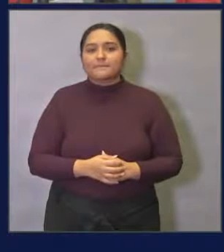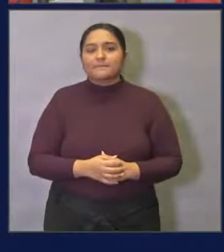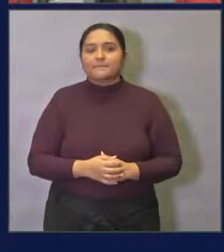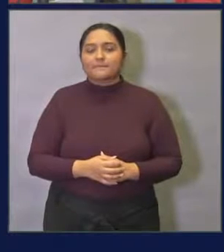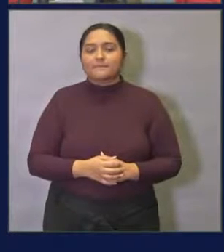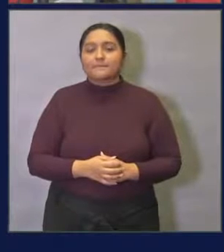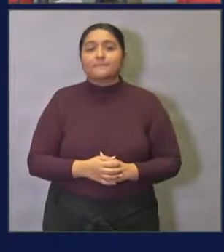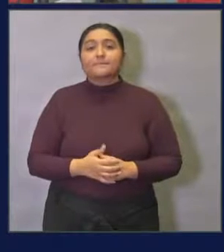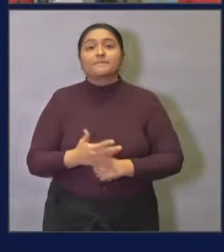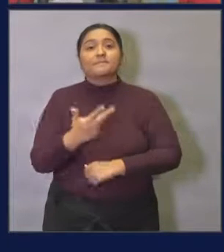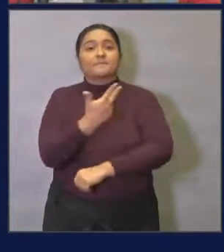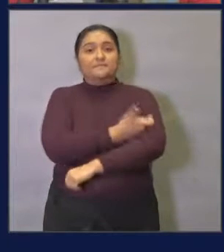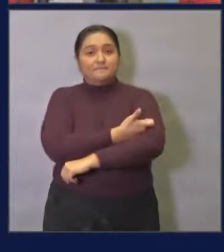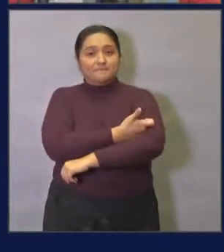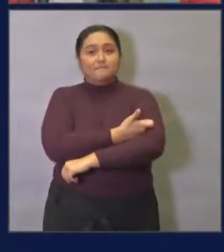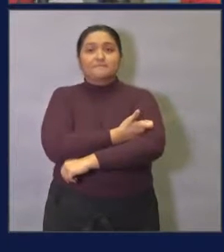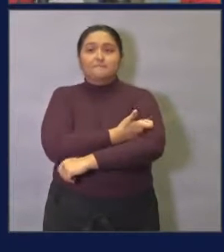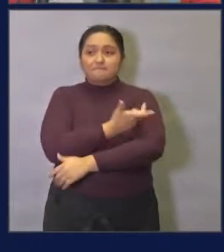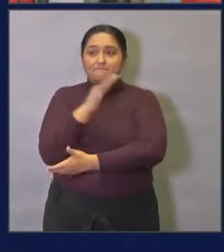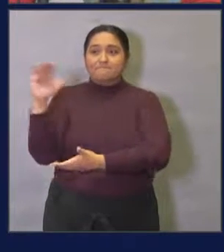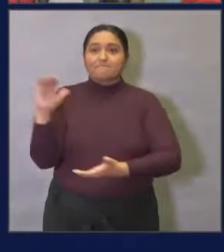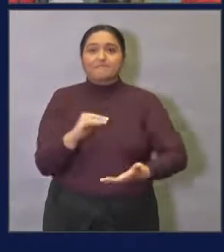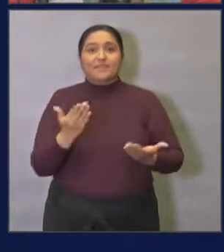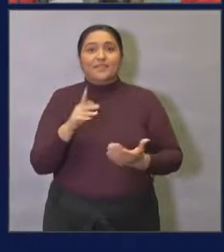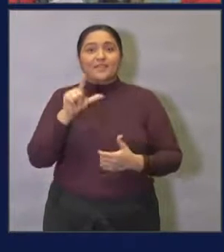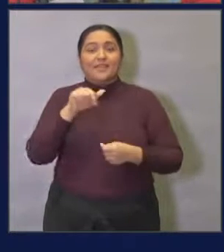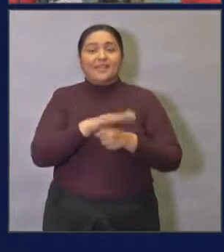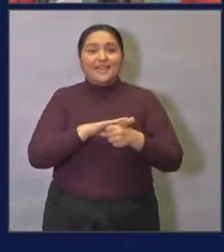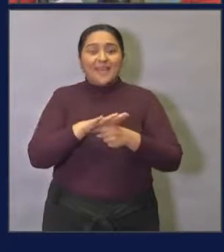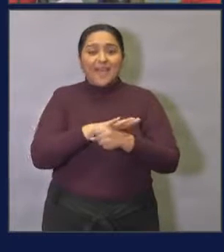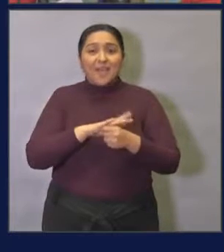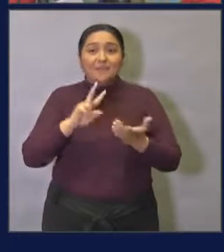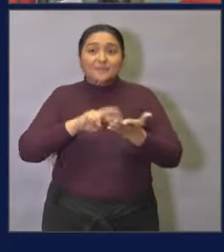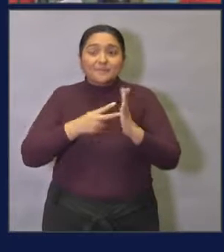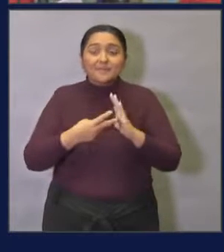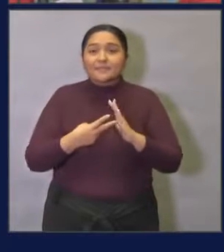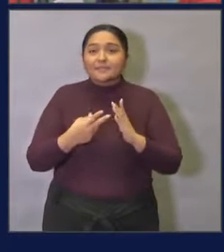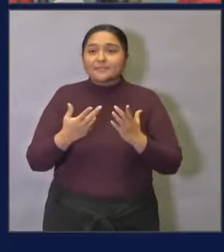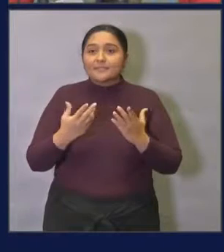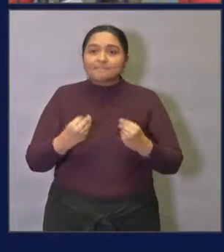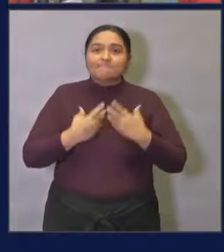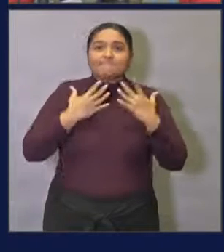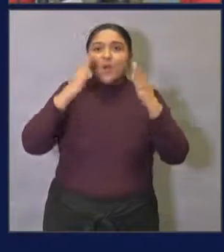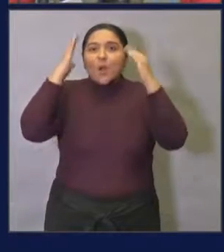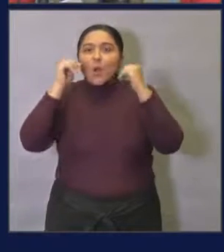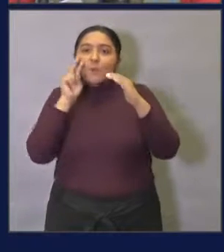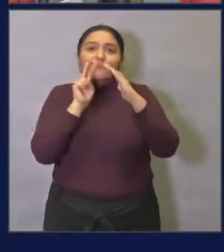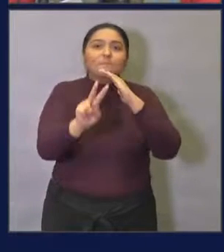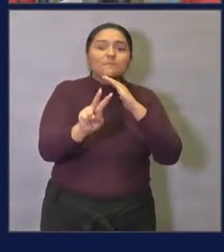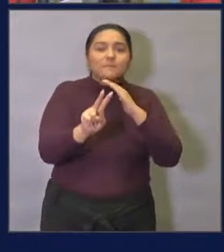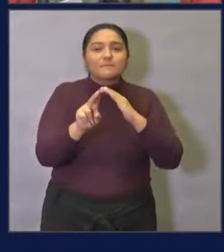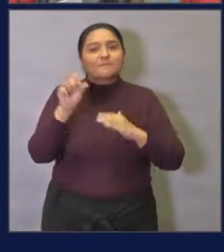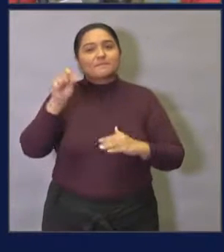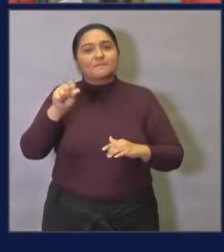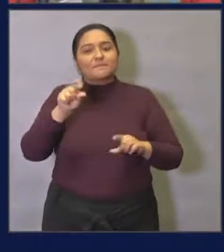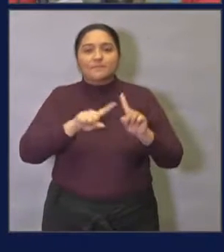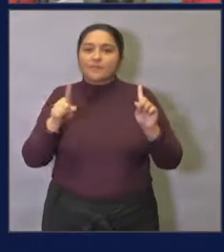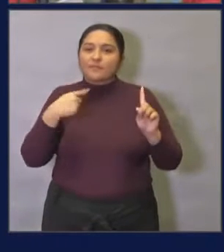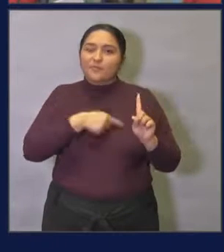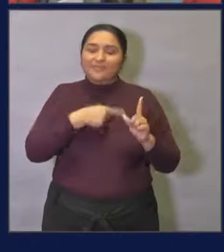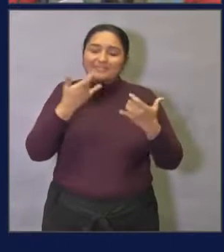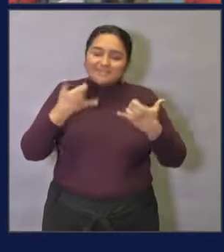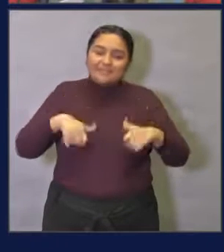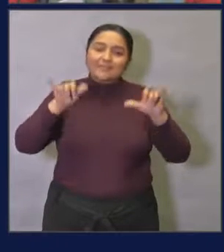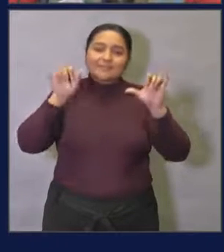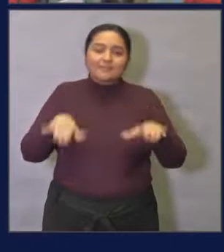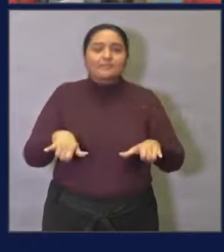de las vacunas al condado de Los Ángeles nos ha dado mucha esperanza, todavía estamos experimentando este devastador